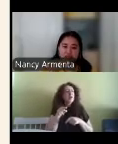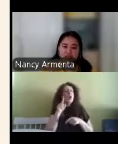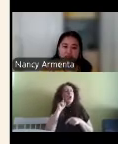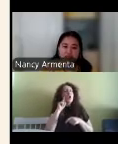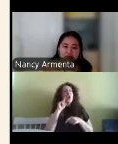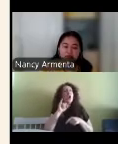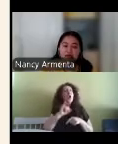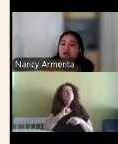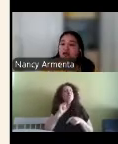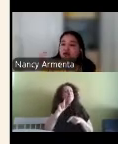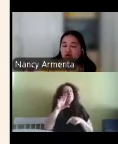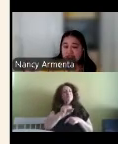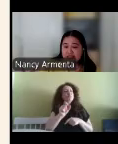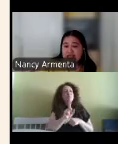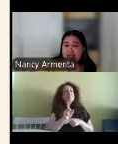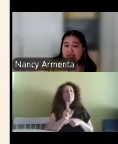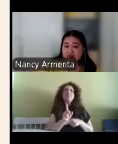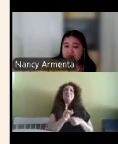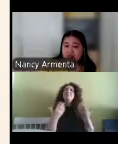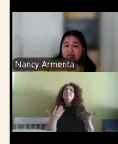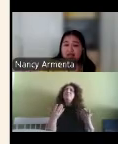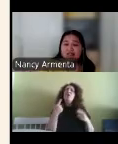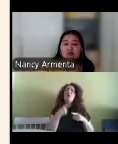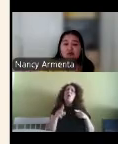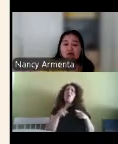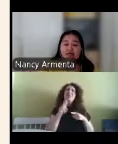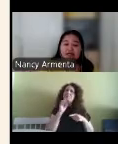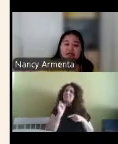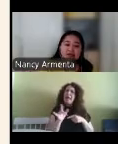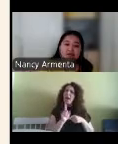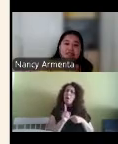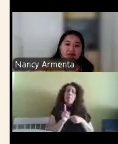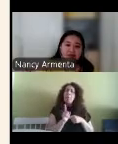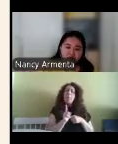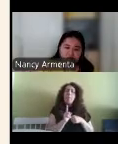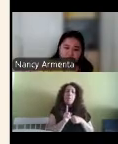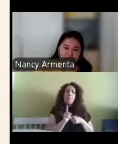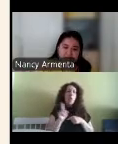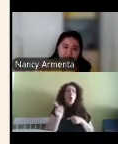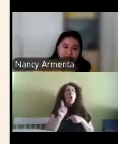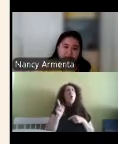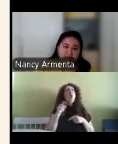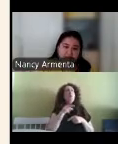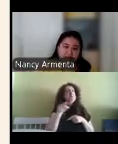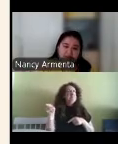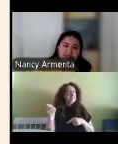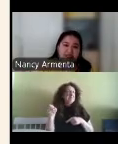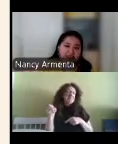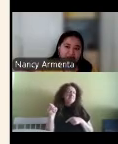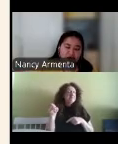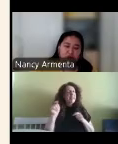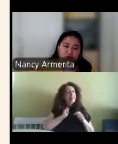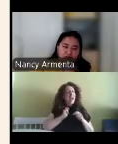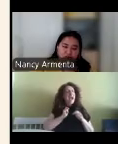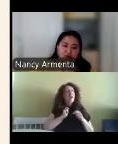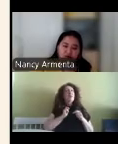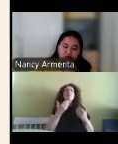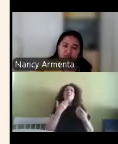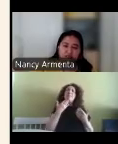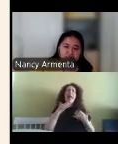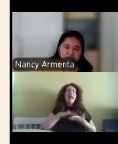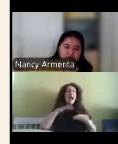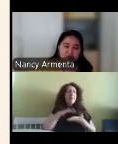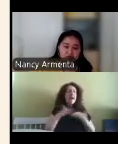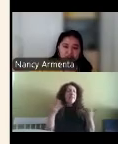eran no necesariamente apropiadas o que limitaban su capacidad de lidiar o de recorrer